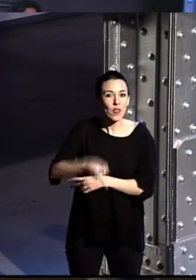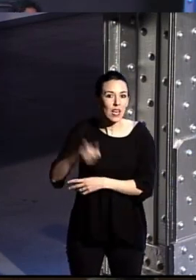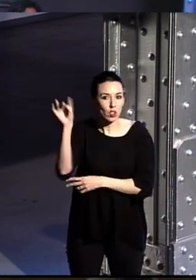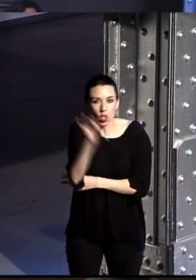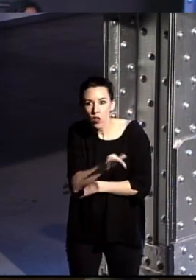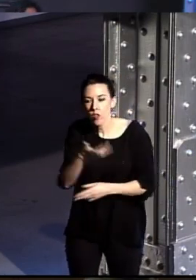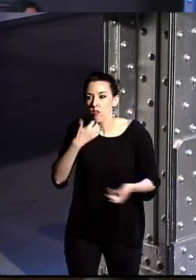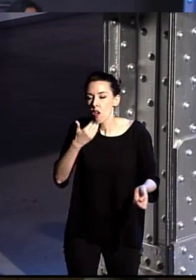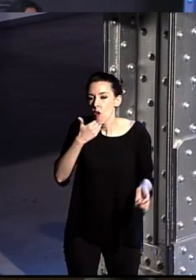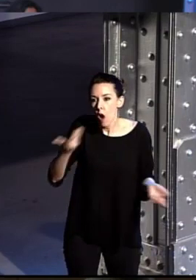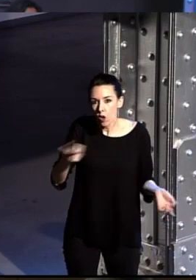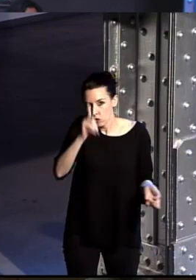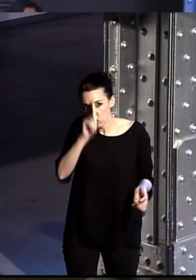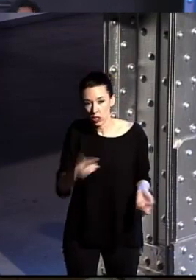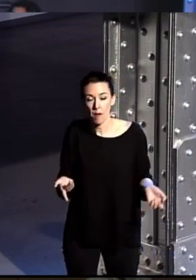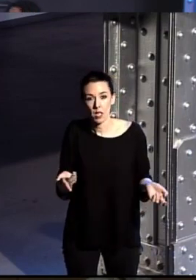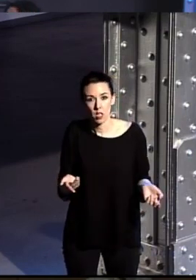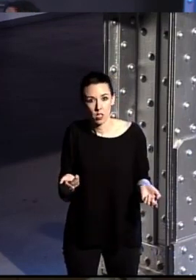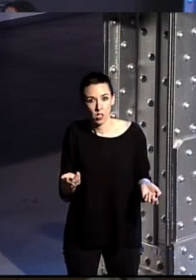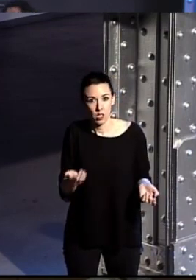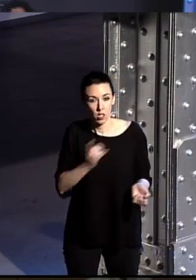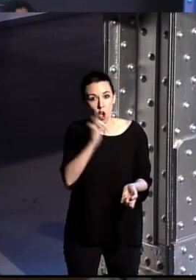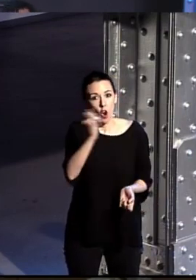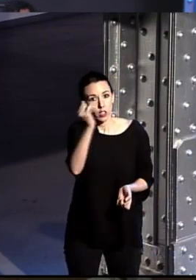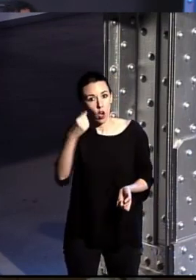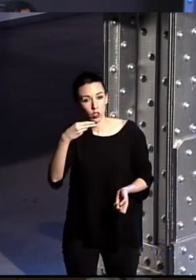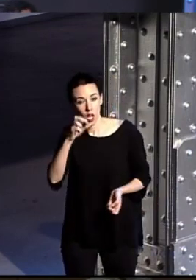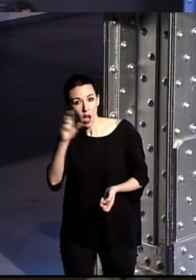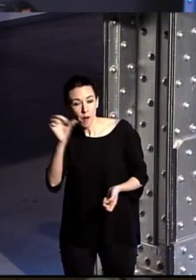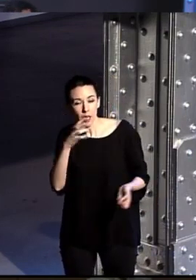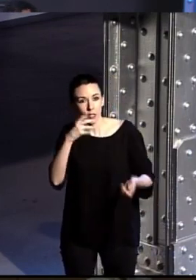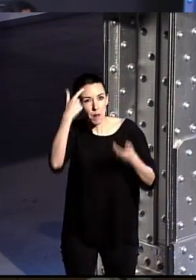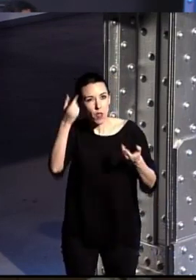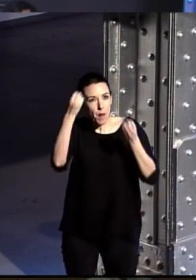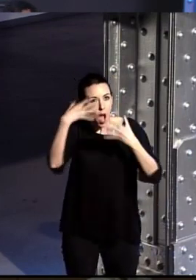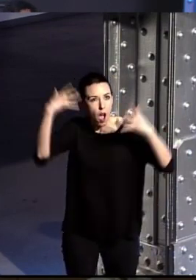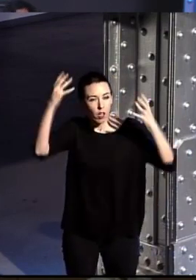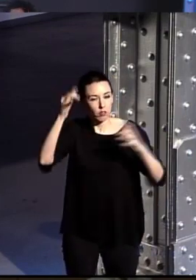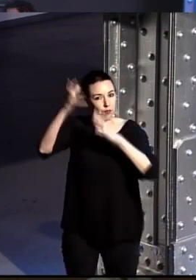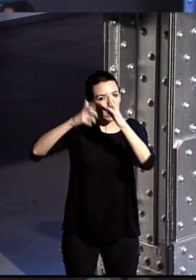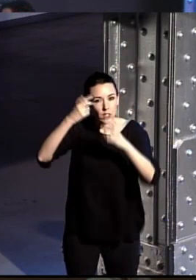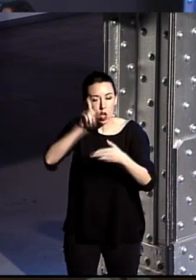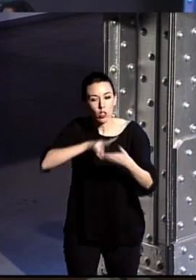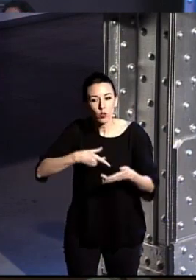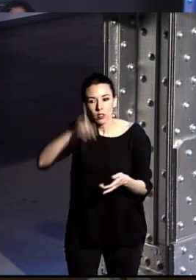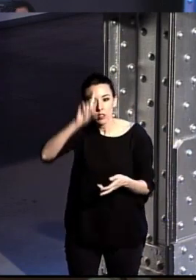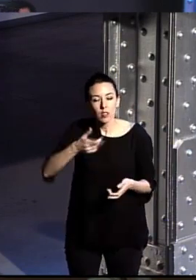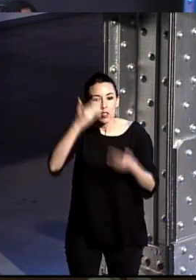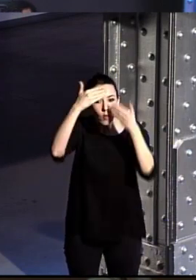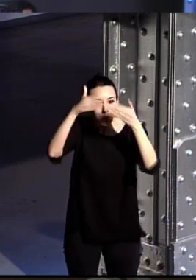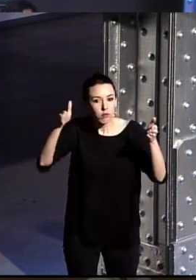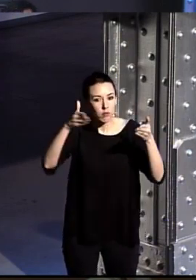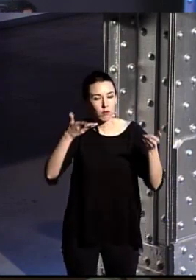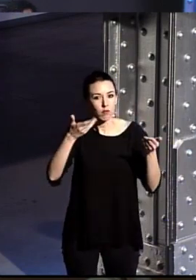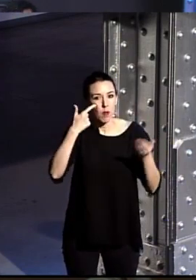un J.J. Abrams, quién sabe, ¿no? Y alguien que de repente abre la cabeza a la fantasía o a la lectura. No sé a vosotros quién os ha abierto